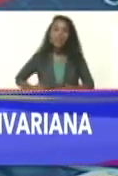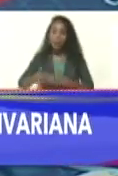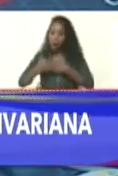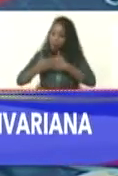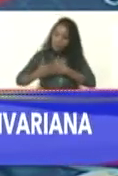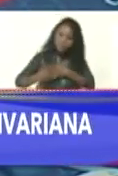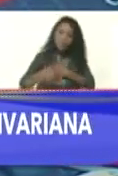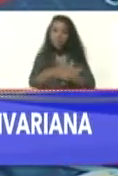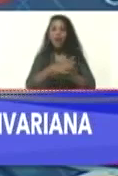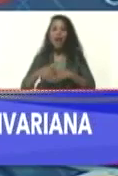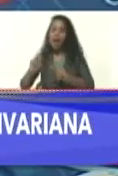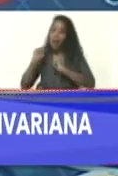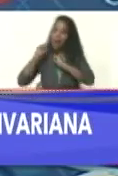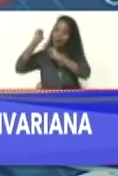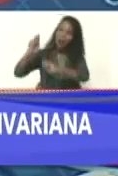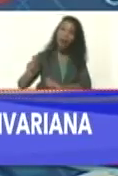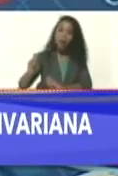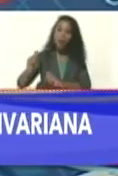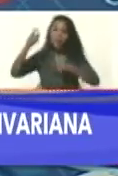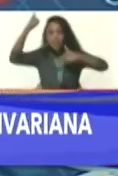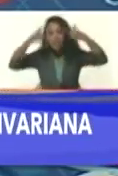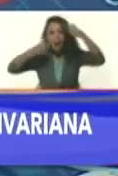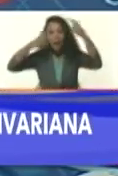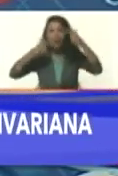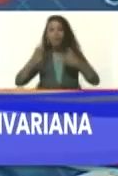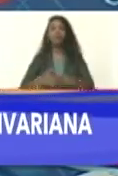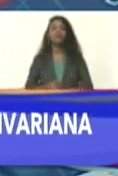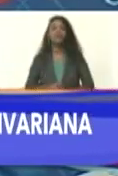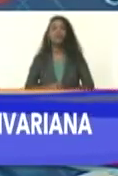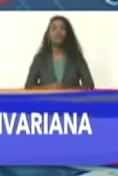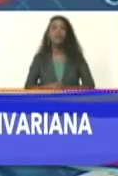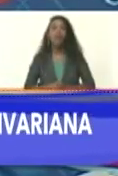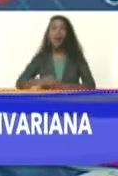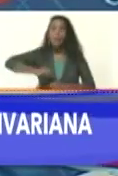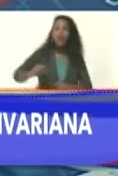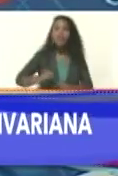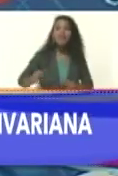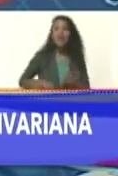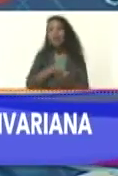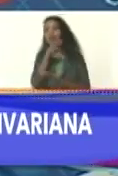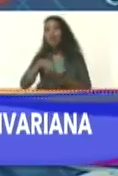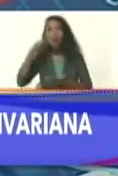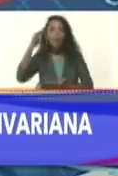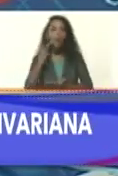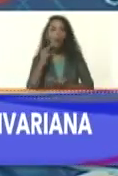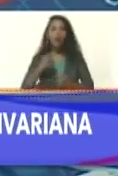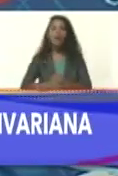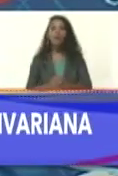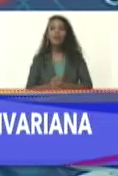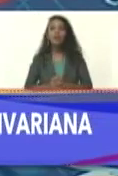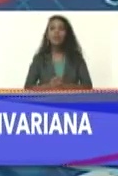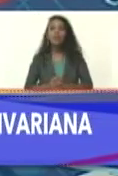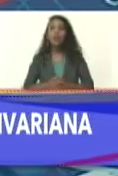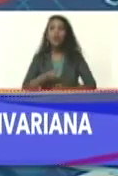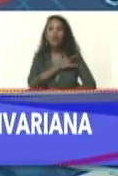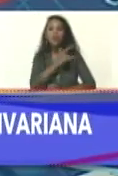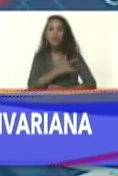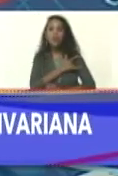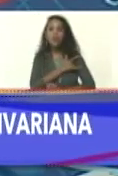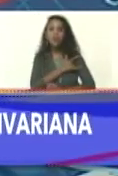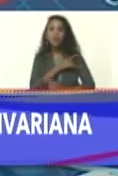el legado de Hugo Chávez. Y la Policía Nacional Bolivariana. La Universidad